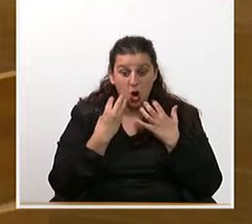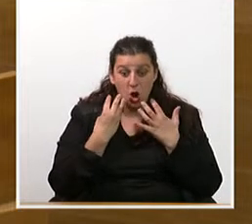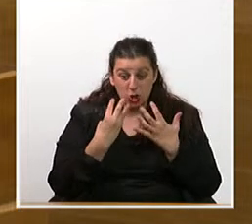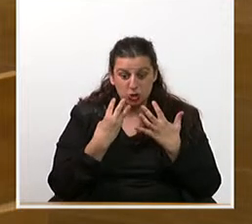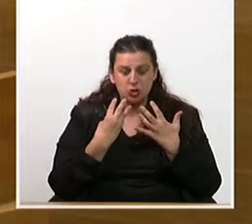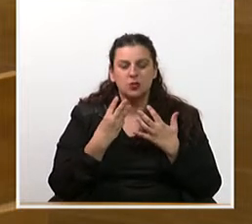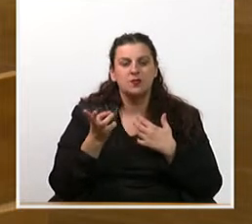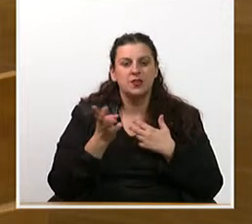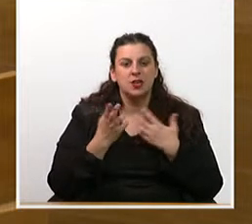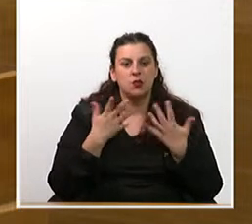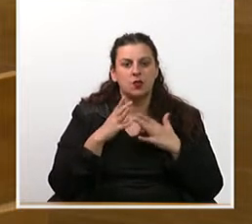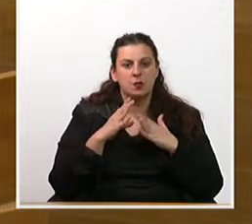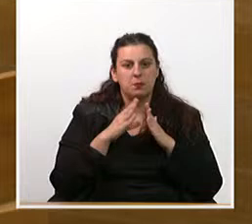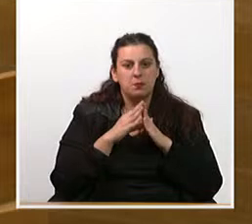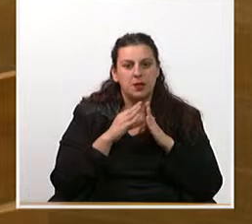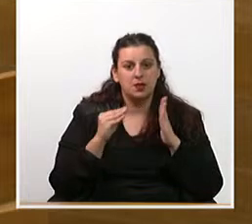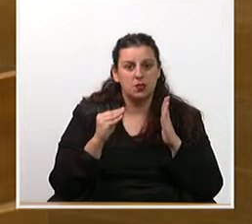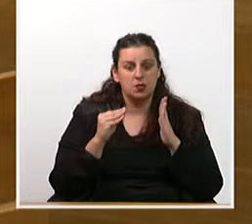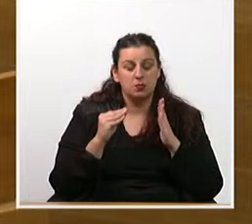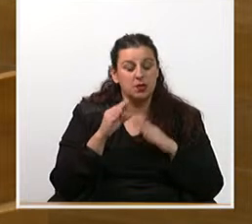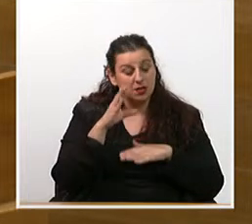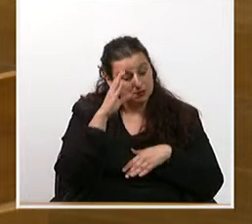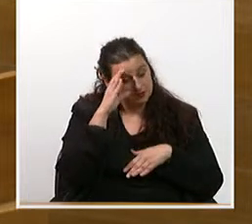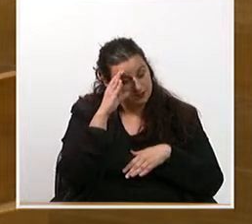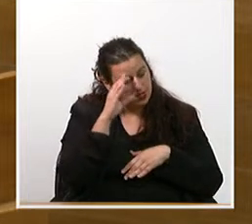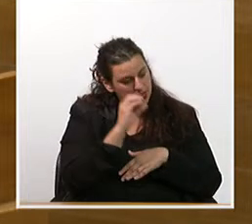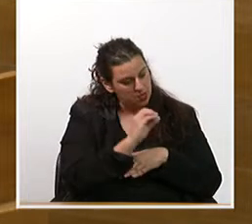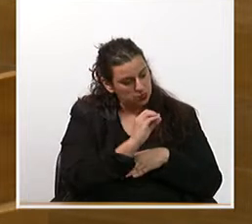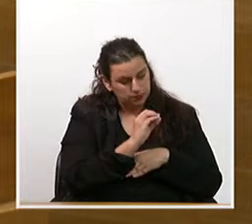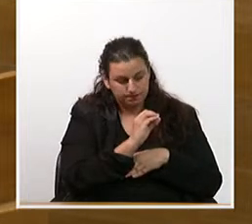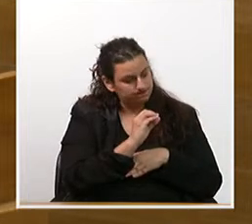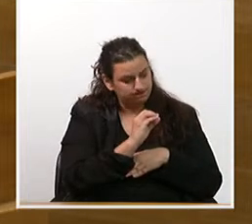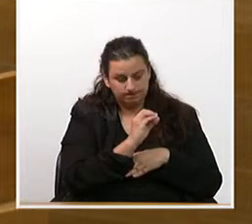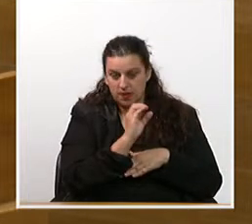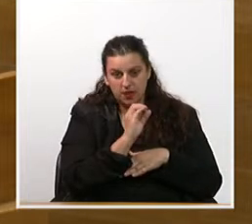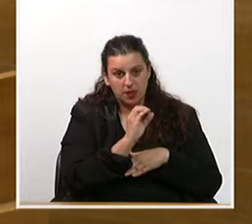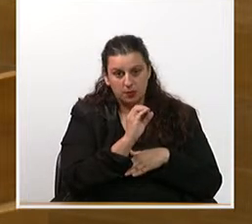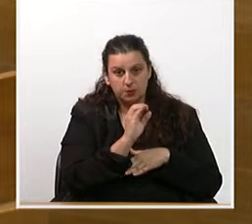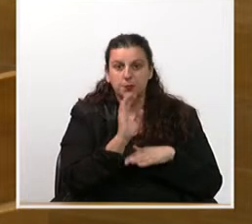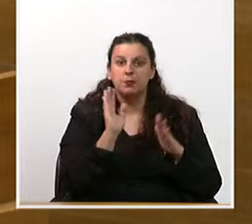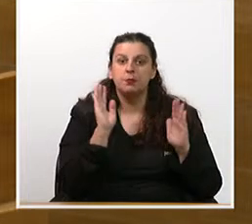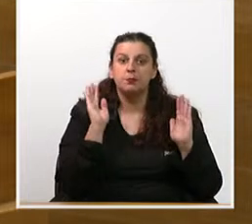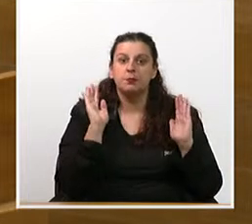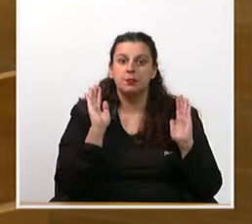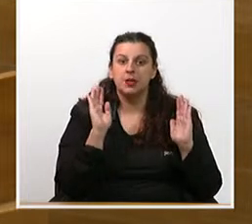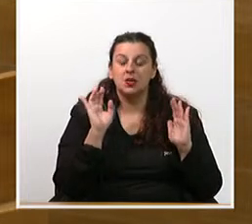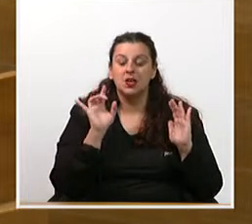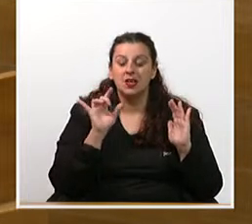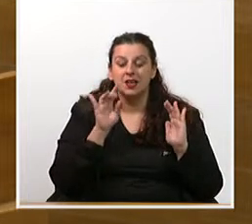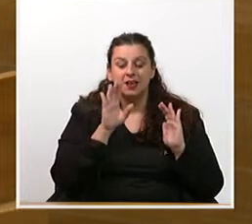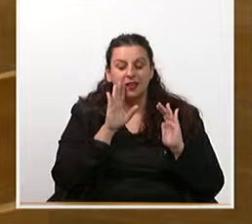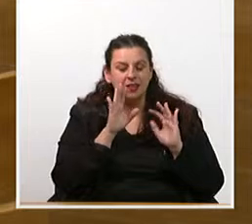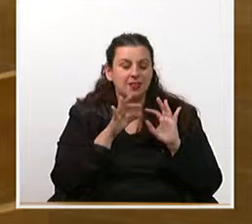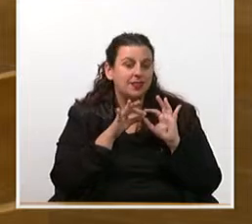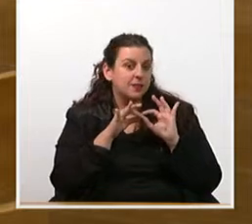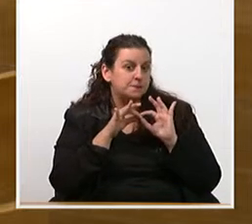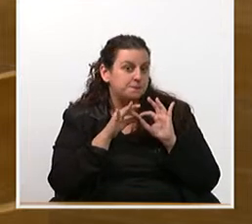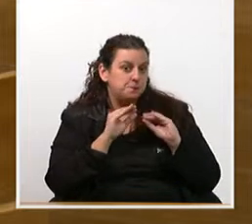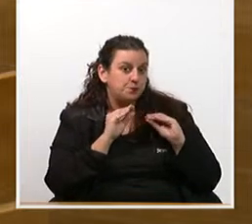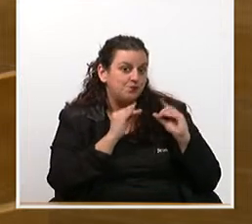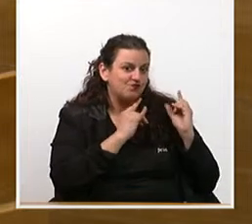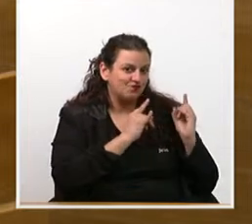vor y no se les Atendió ni una ni una Pero eso sí esas 15 a los amiguitos sí